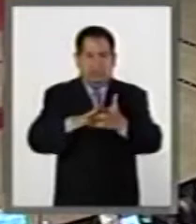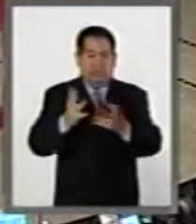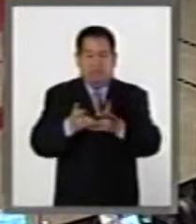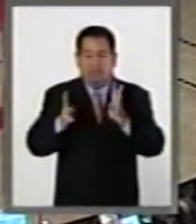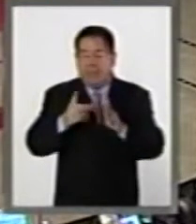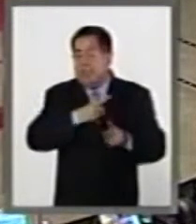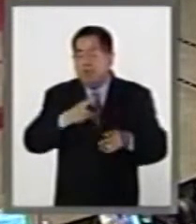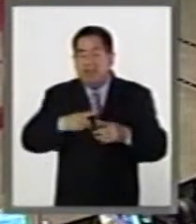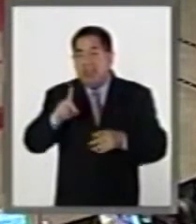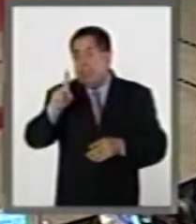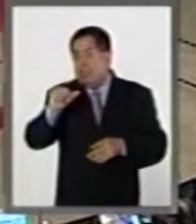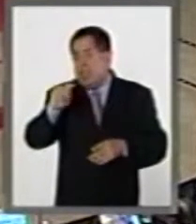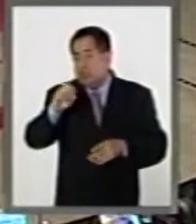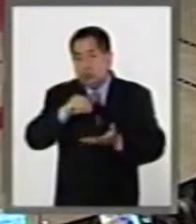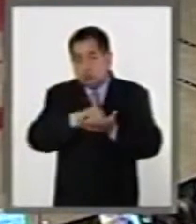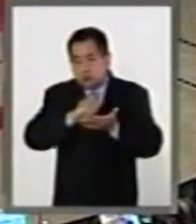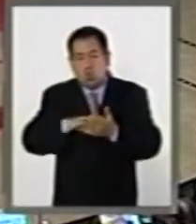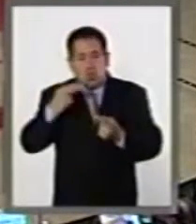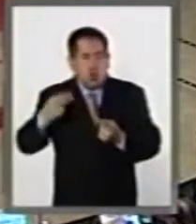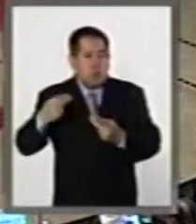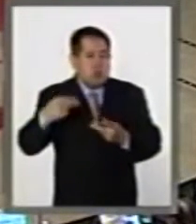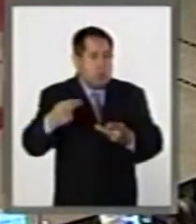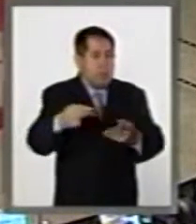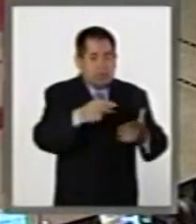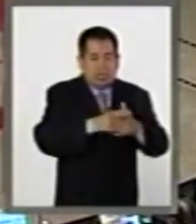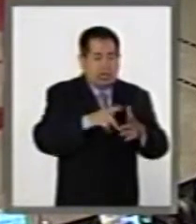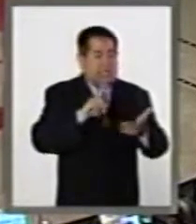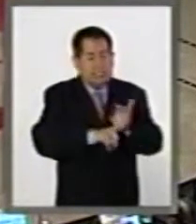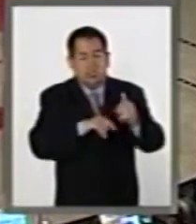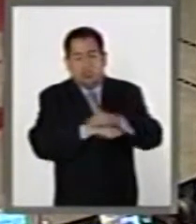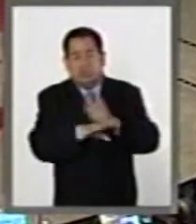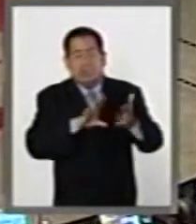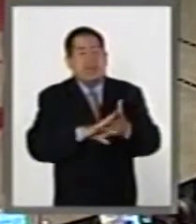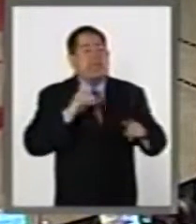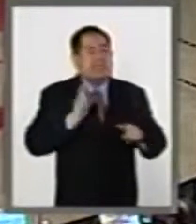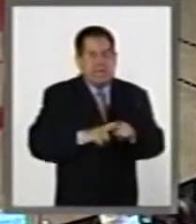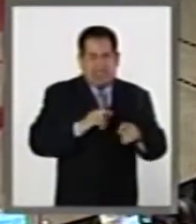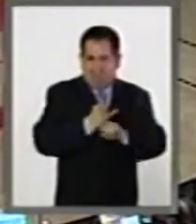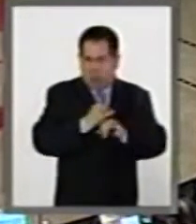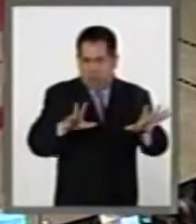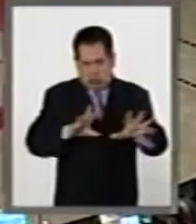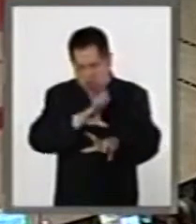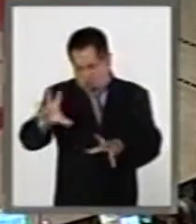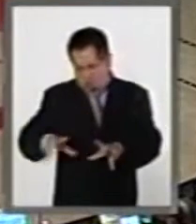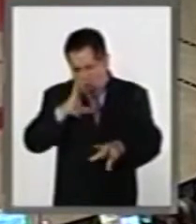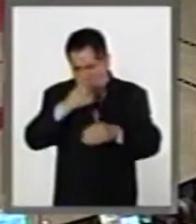una base de datos de personas privadas de la libertad con la información de cada